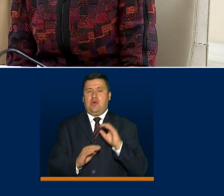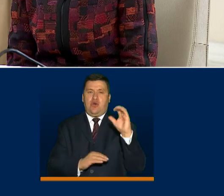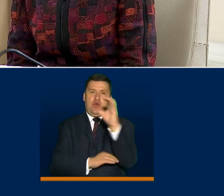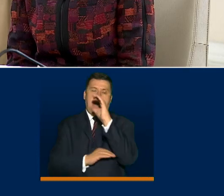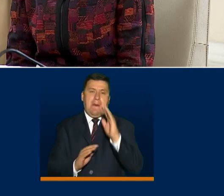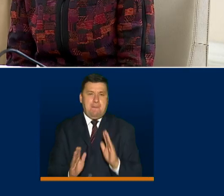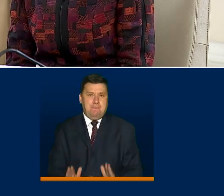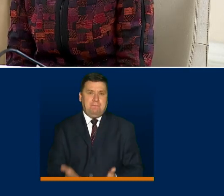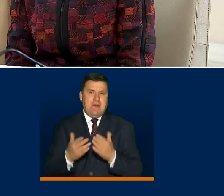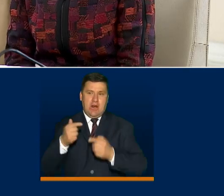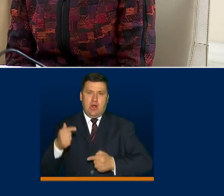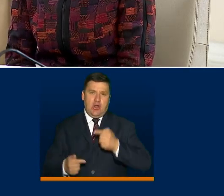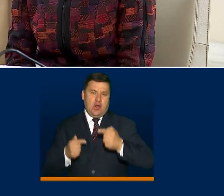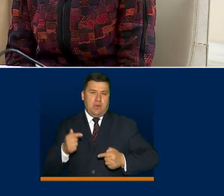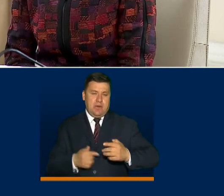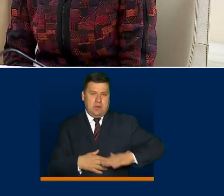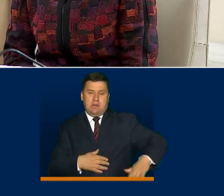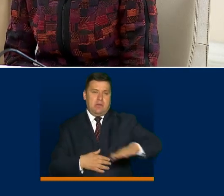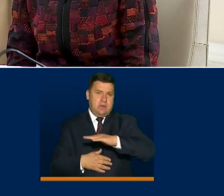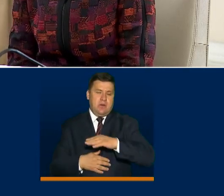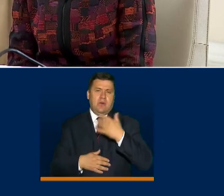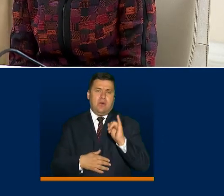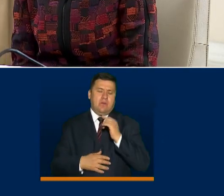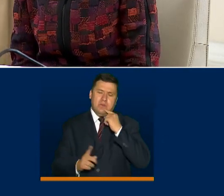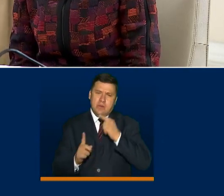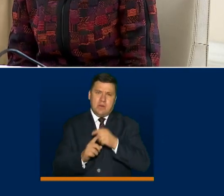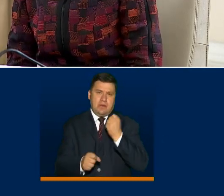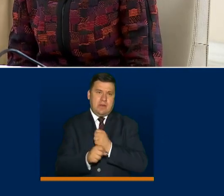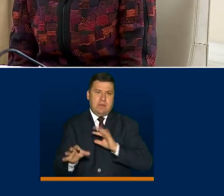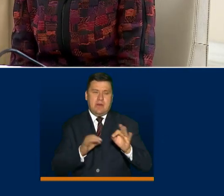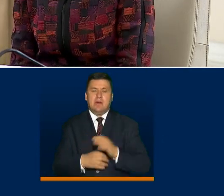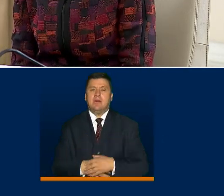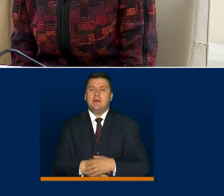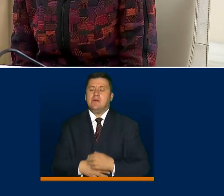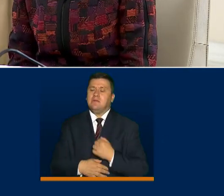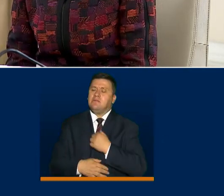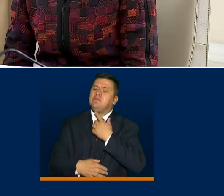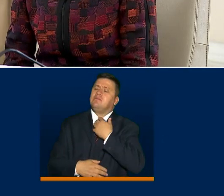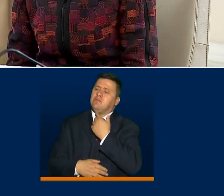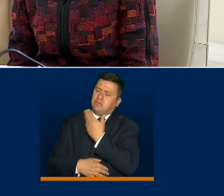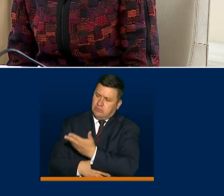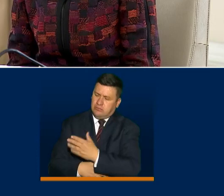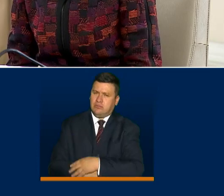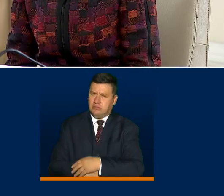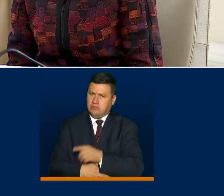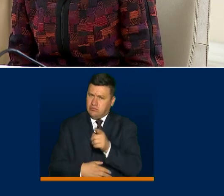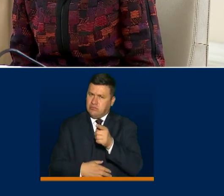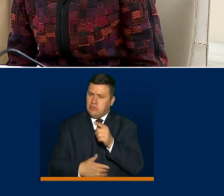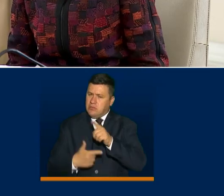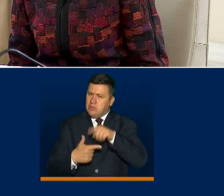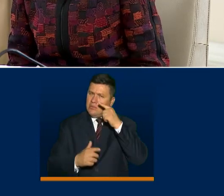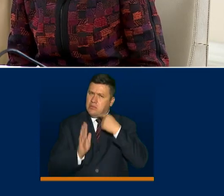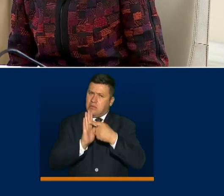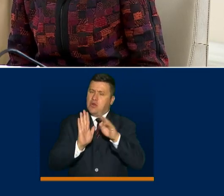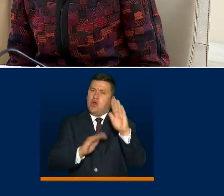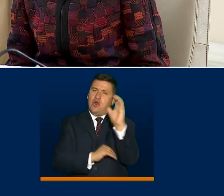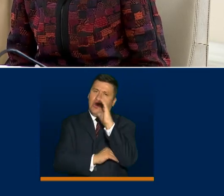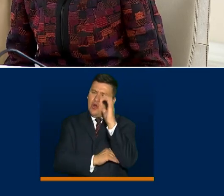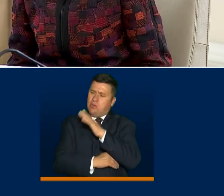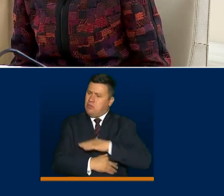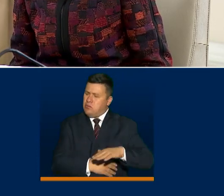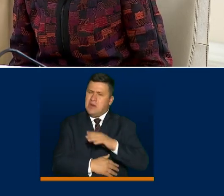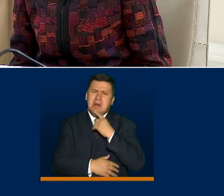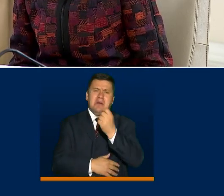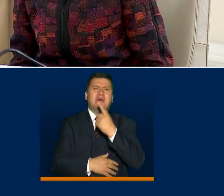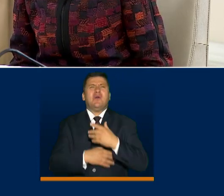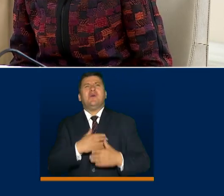país, mejorando la competitividad y generando también puestos de trabajo. A mí me gustaría que usted haga ese balance a los colombianos que